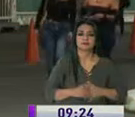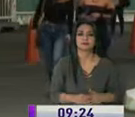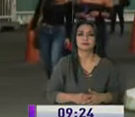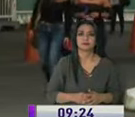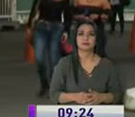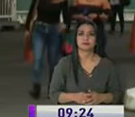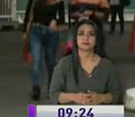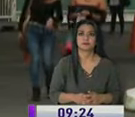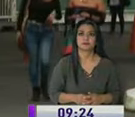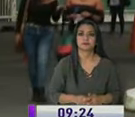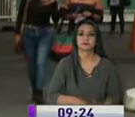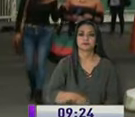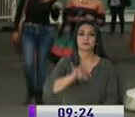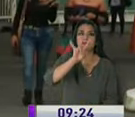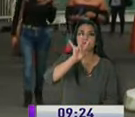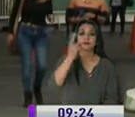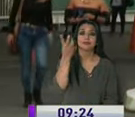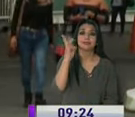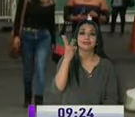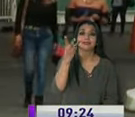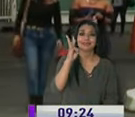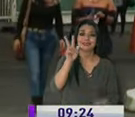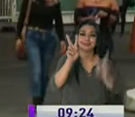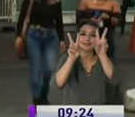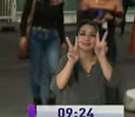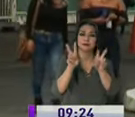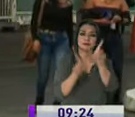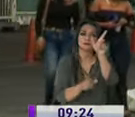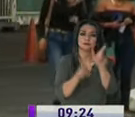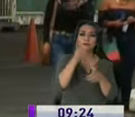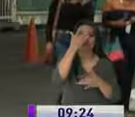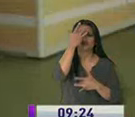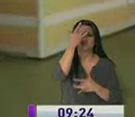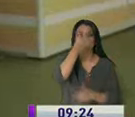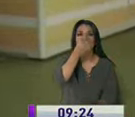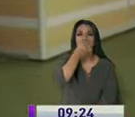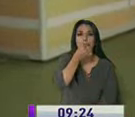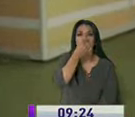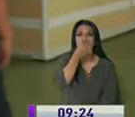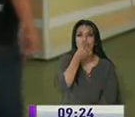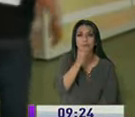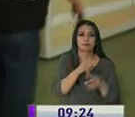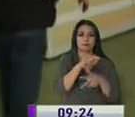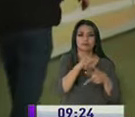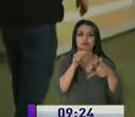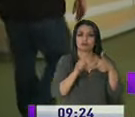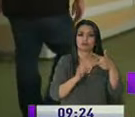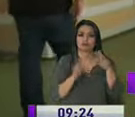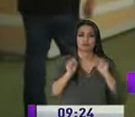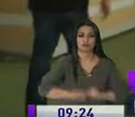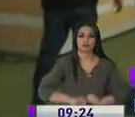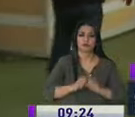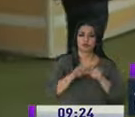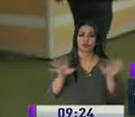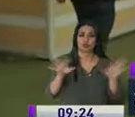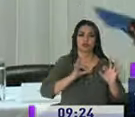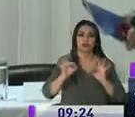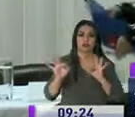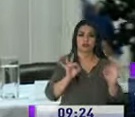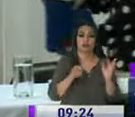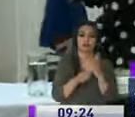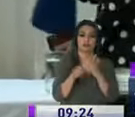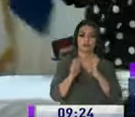A 716 casos ascendió el número de personas contagiadas con la influenza en todas sus cepas. Así lo anunció la ministra de